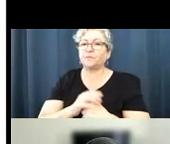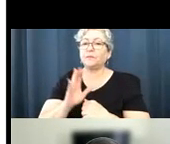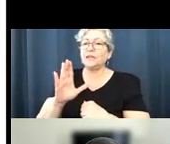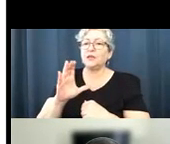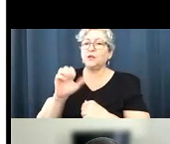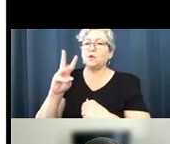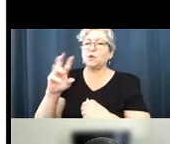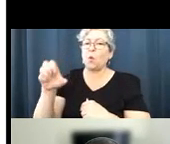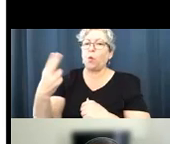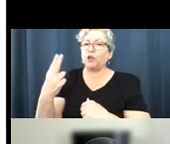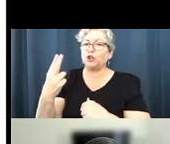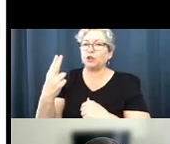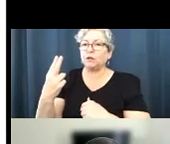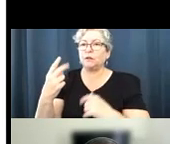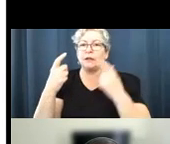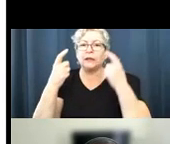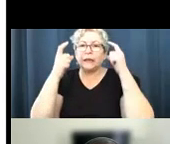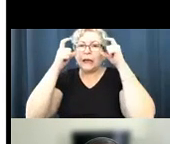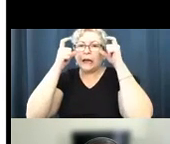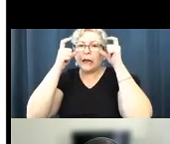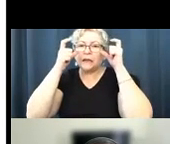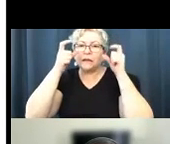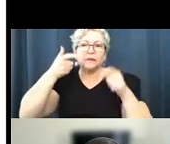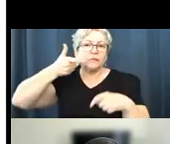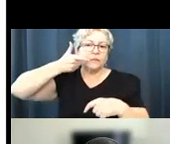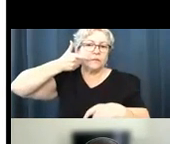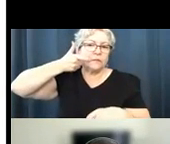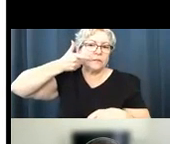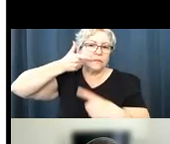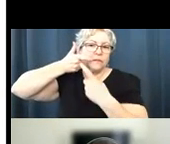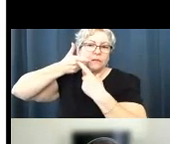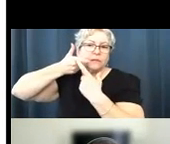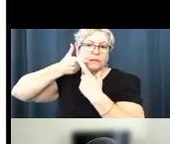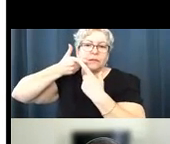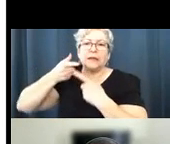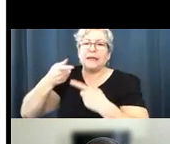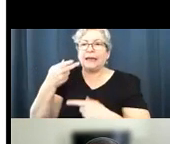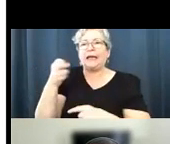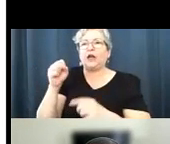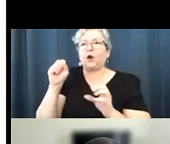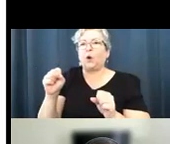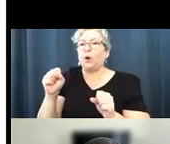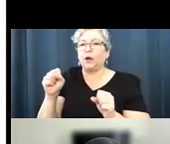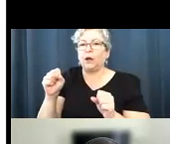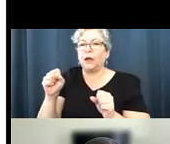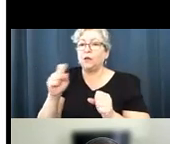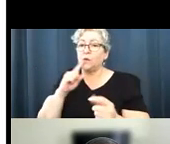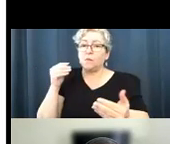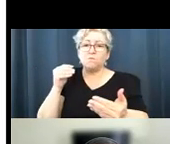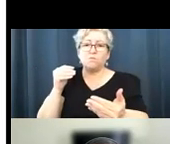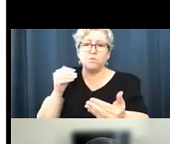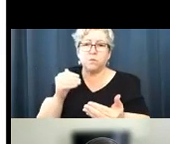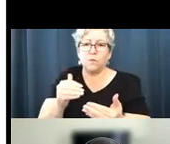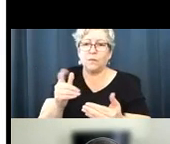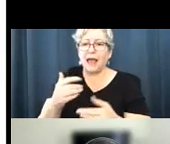Windows. Y el switch de él él tenía unos espejuelos y era simplemente una barrita que estaba en el lado